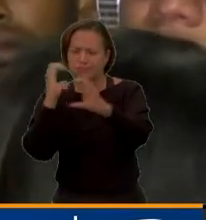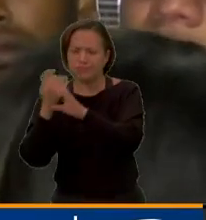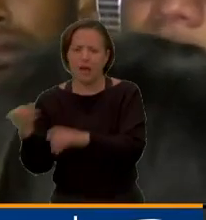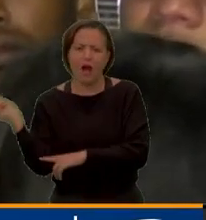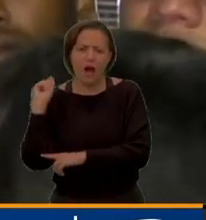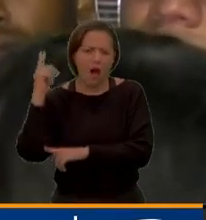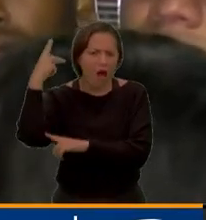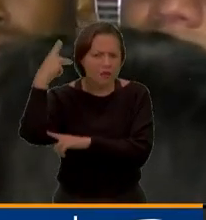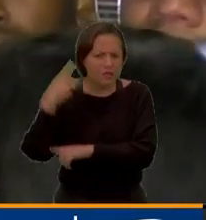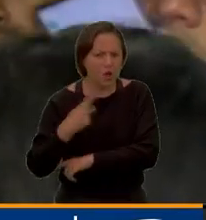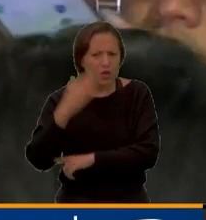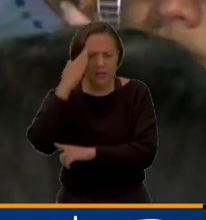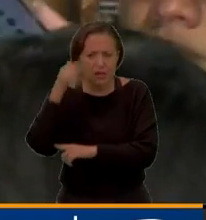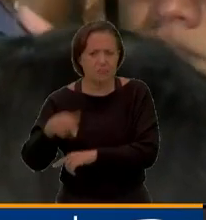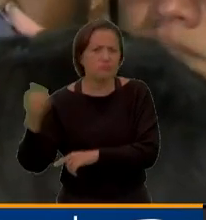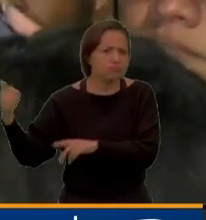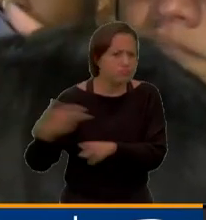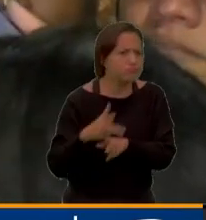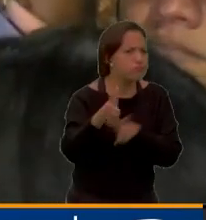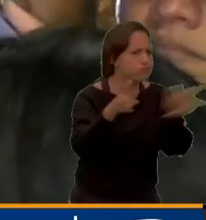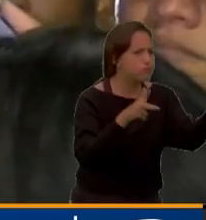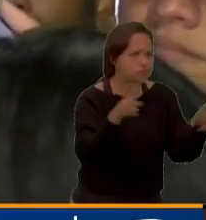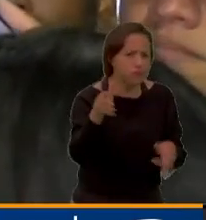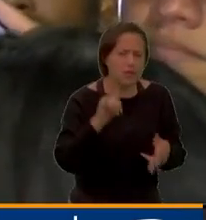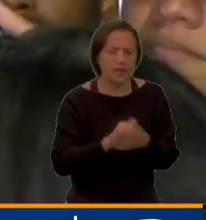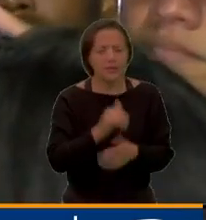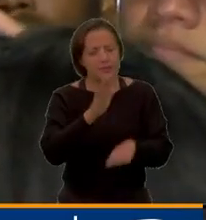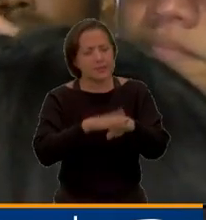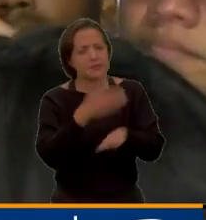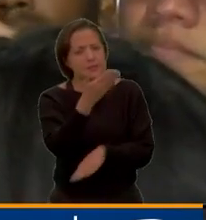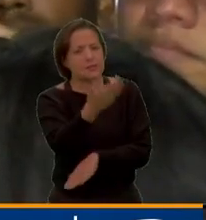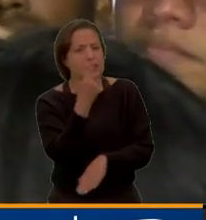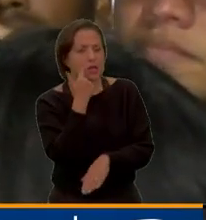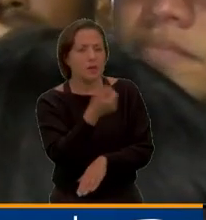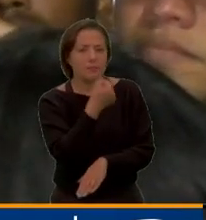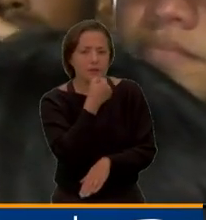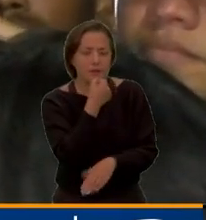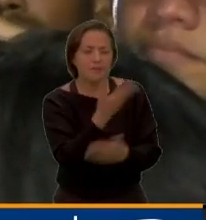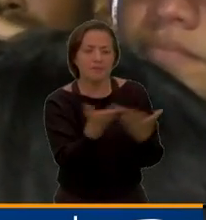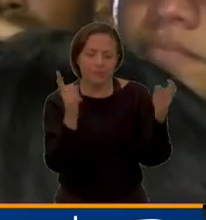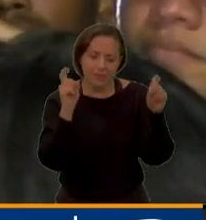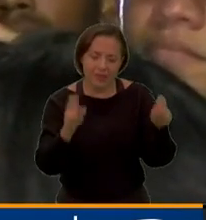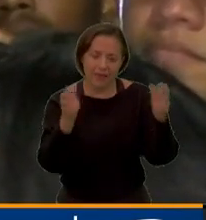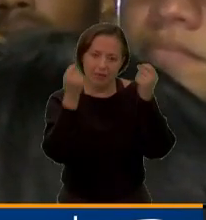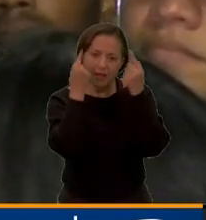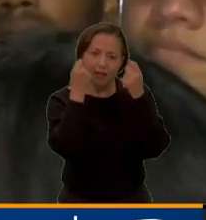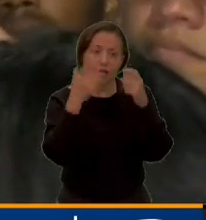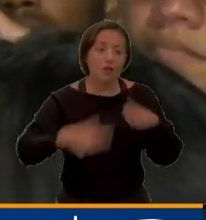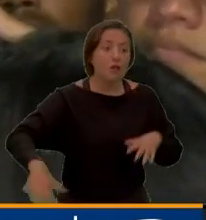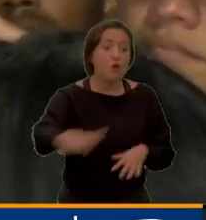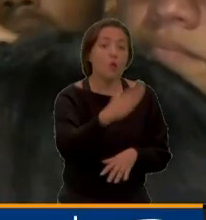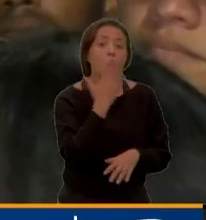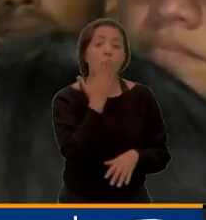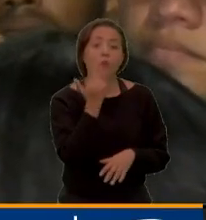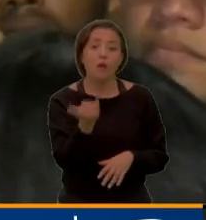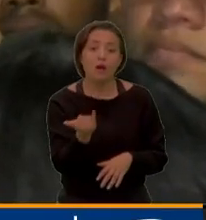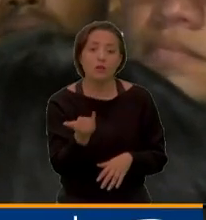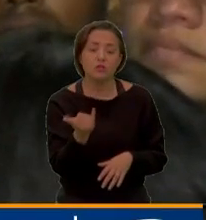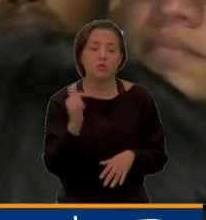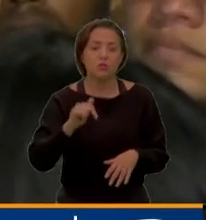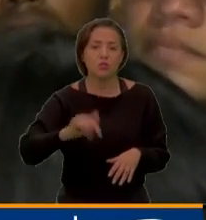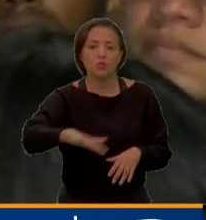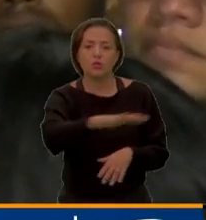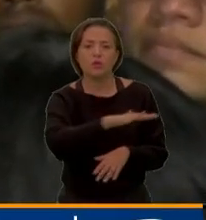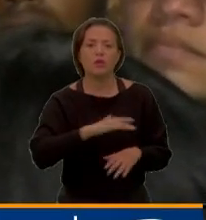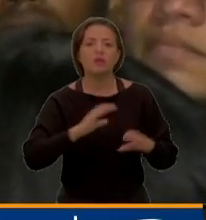aquí y que han llegado. Hay que entender, señor periodista, que el pueblo guayú es un pueblo que